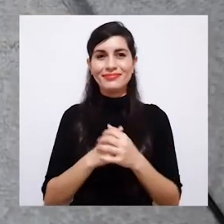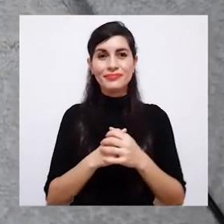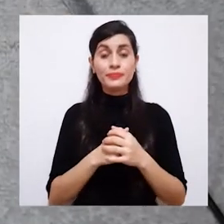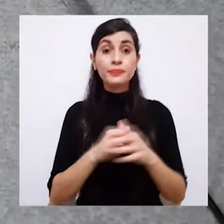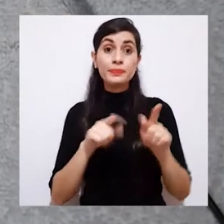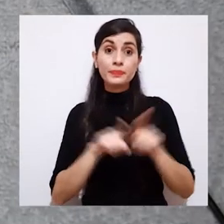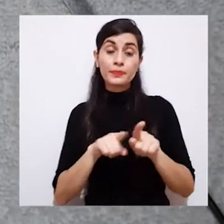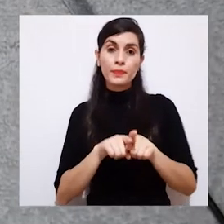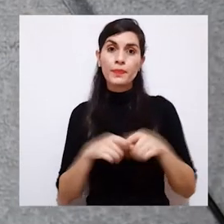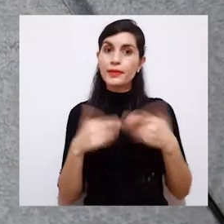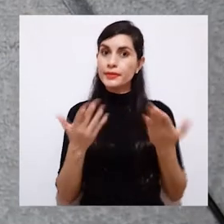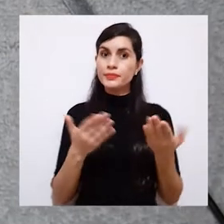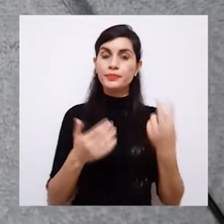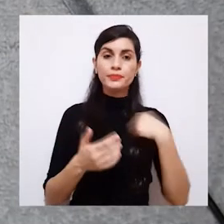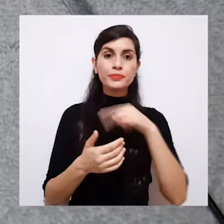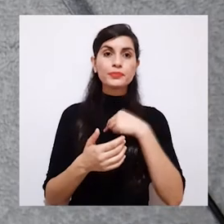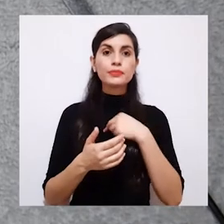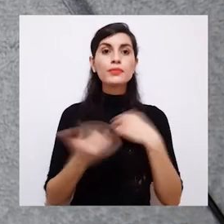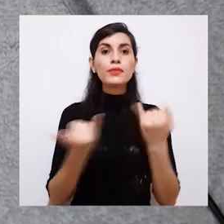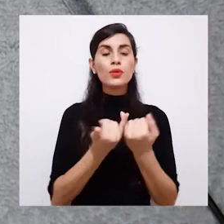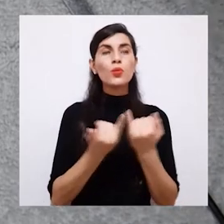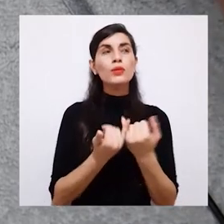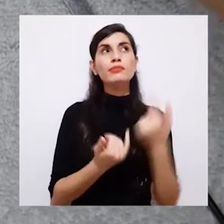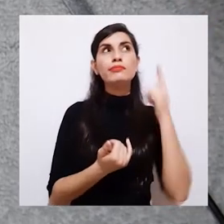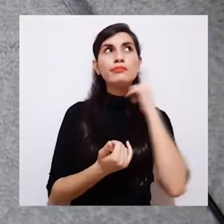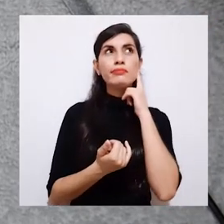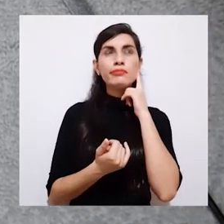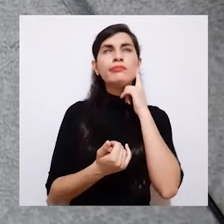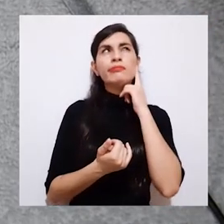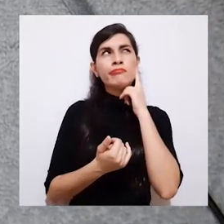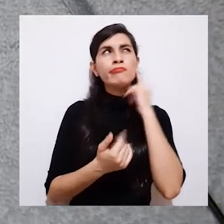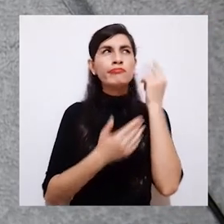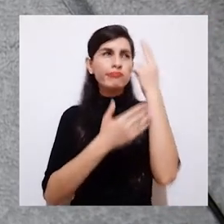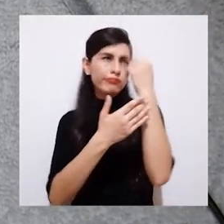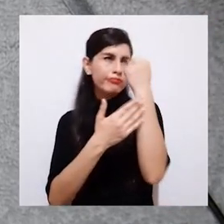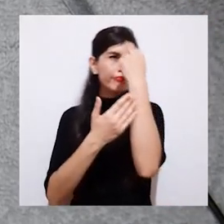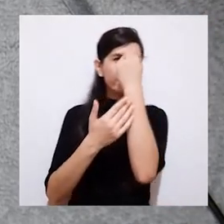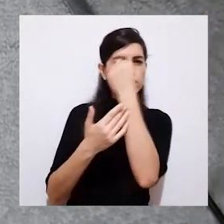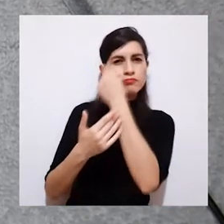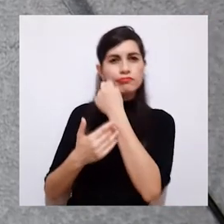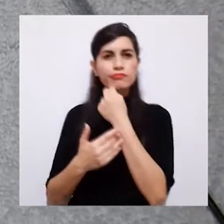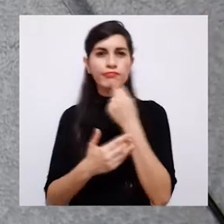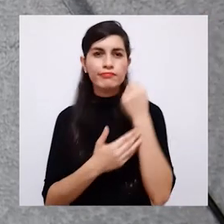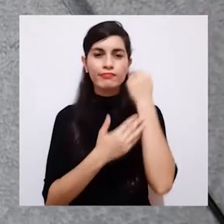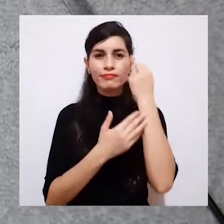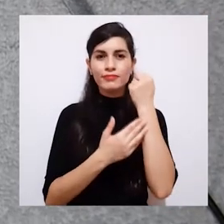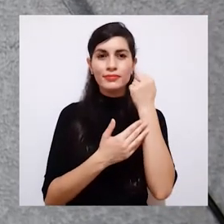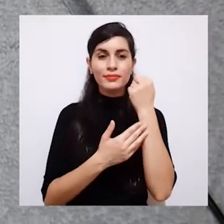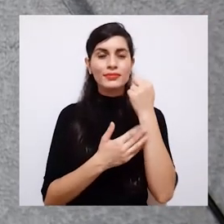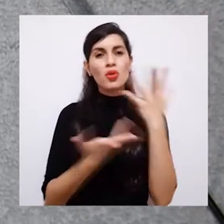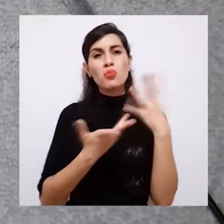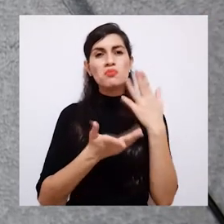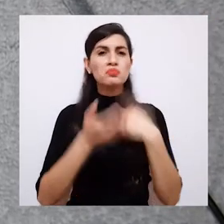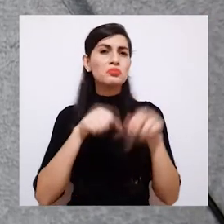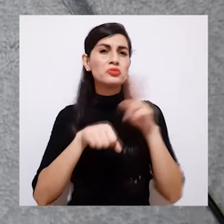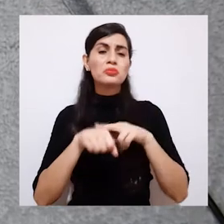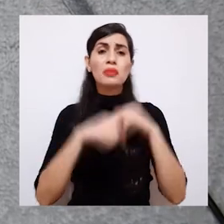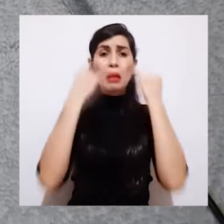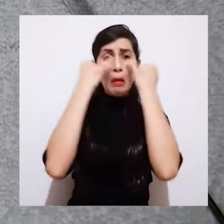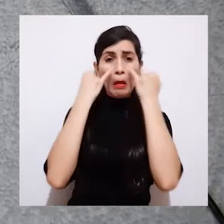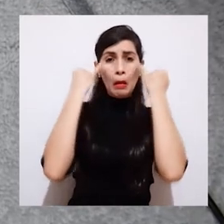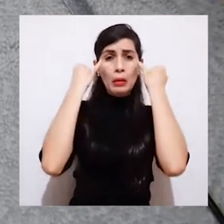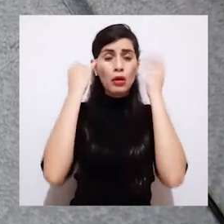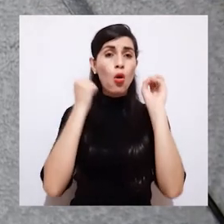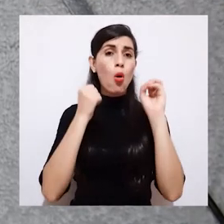El maquillaje es muy versátil, a pesar que normalmente cuando escuchamos la palabra maquillaje se nos viene nada más lo que es el maquillaje social,